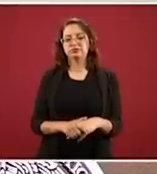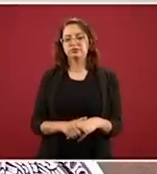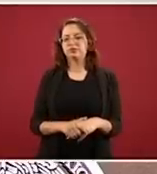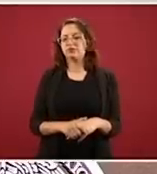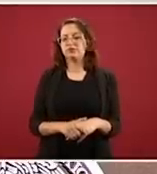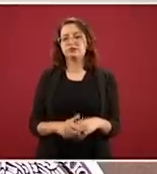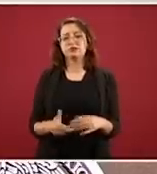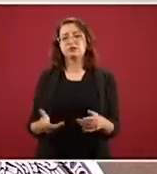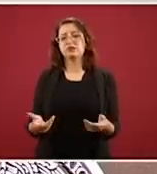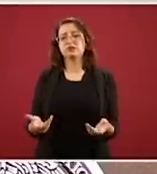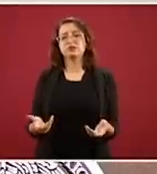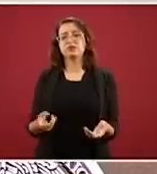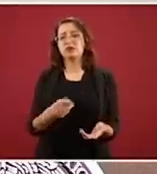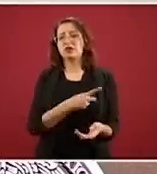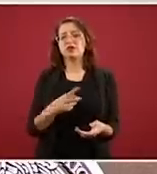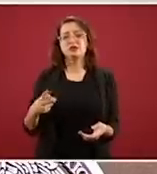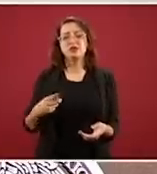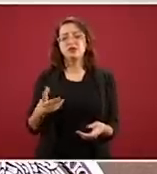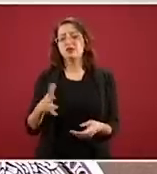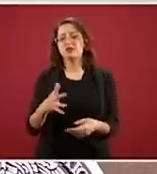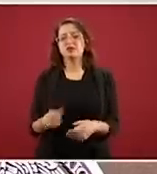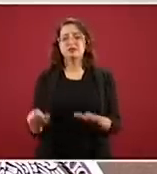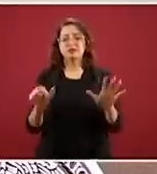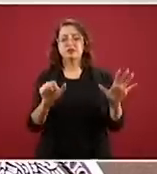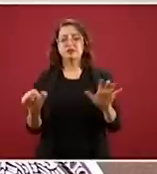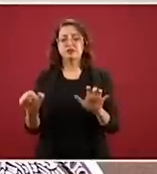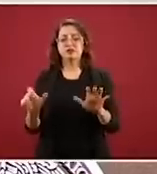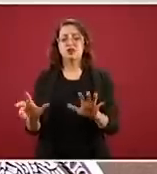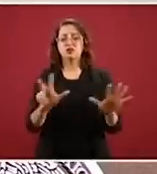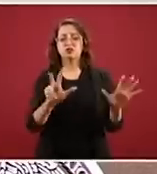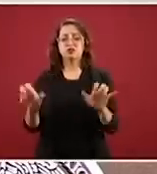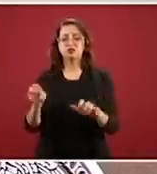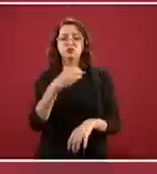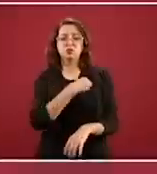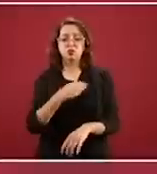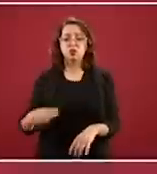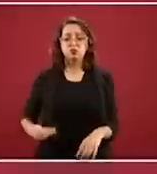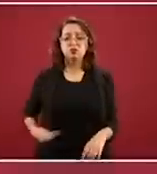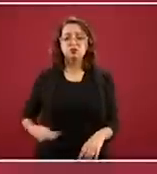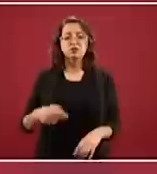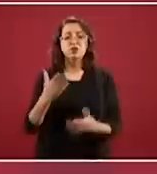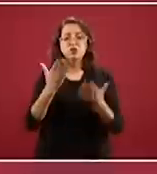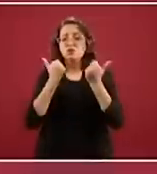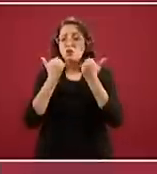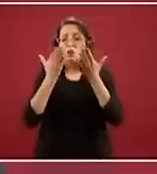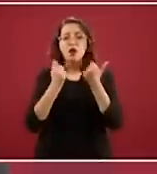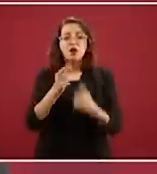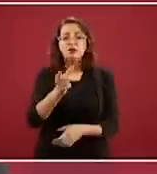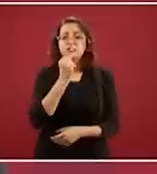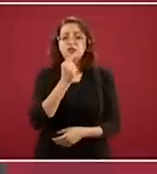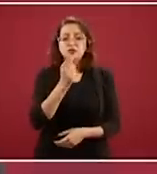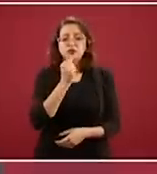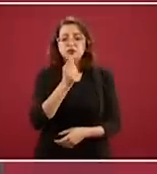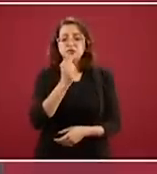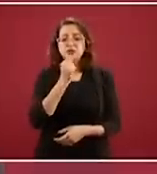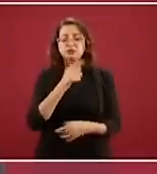deben de haber como 600, 800 municipios en donde no hay policía,